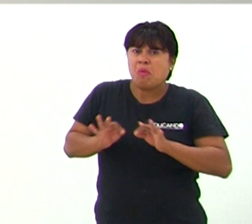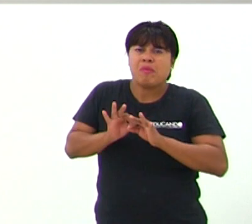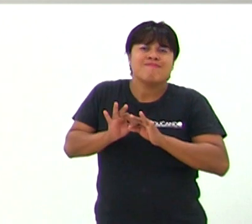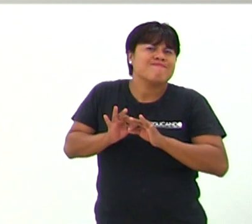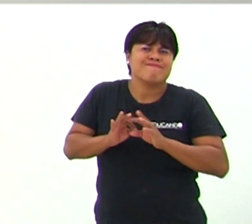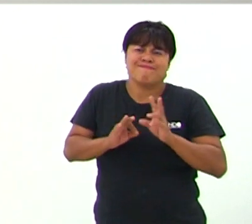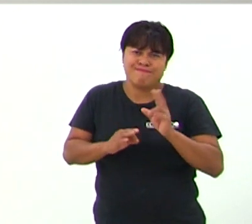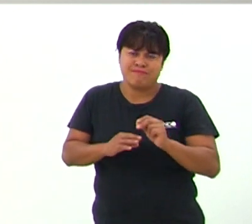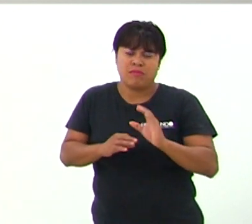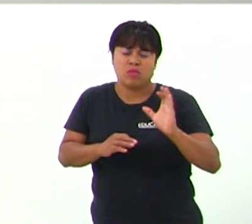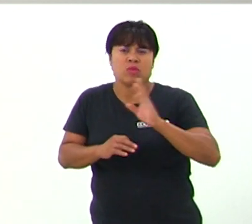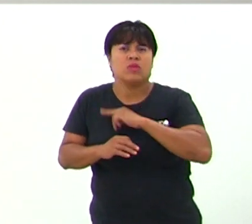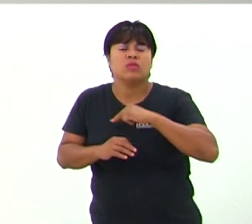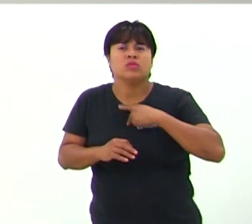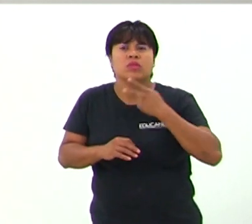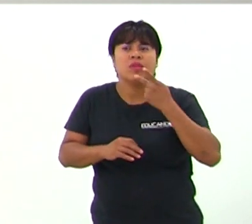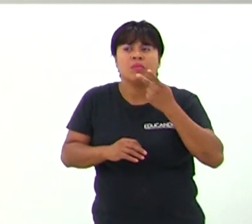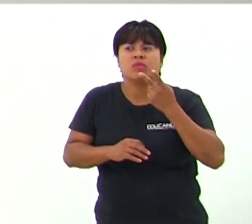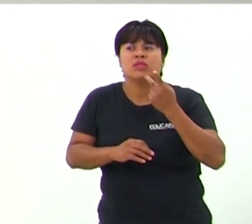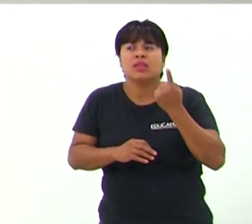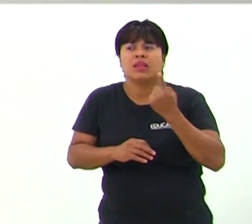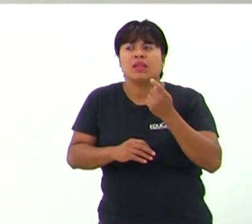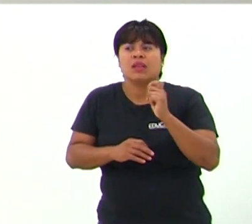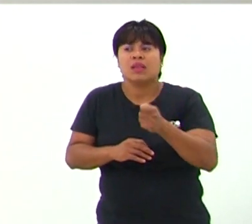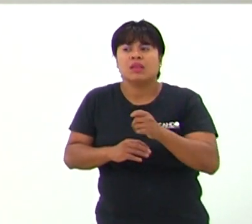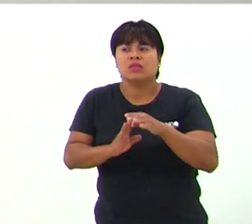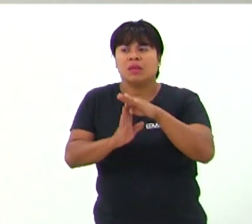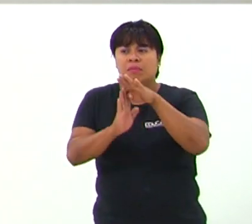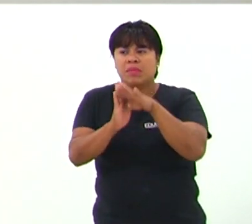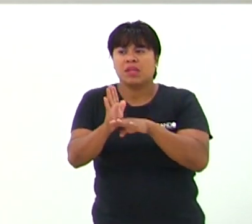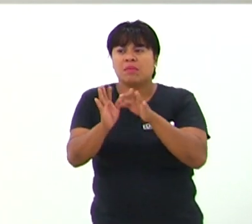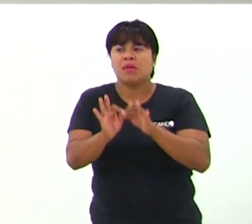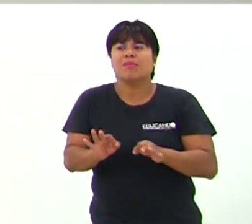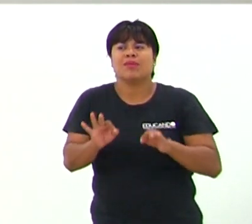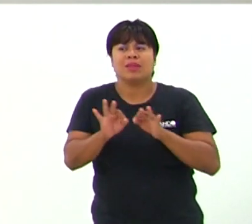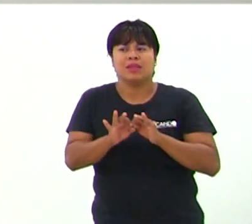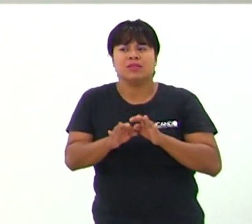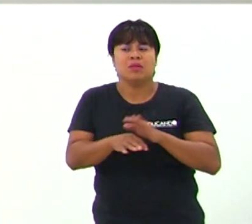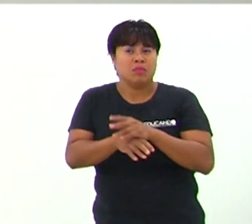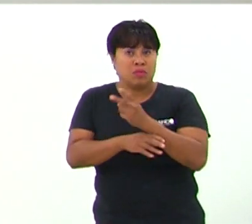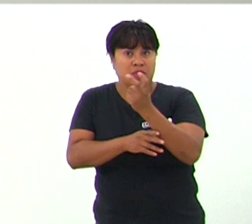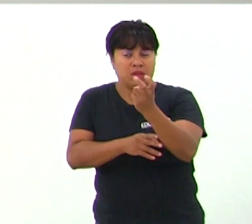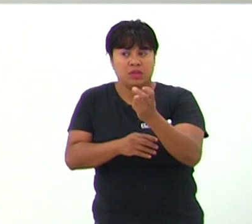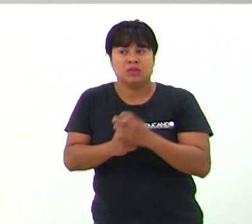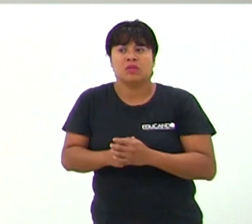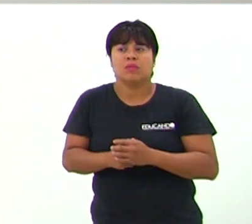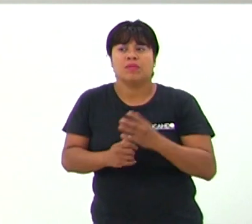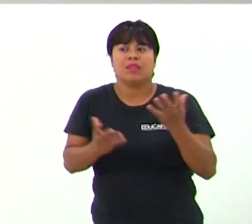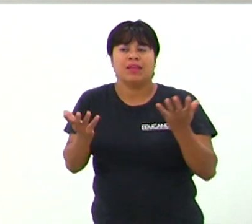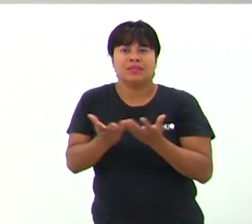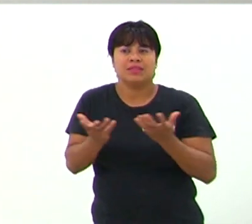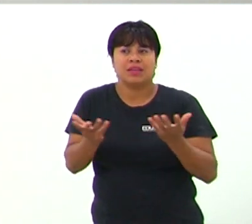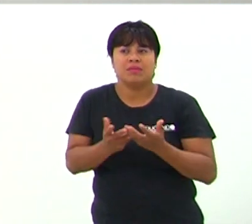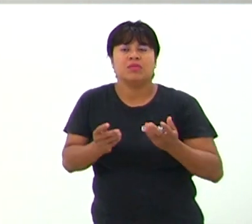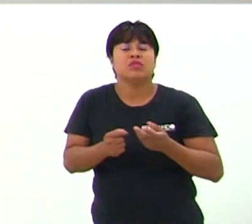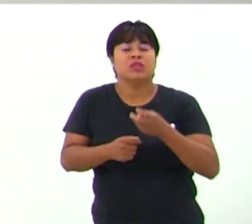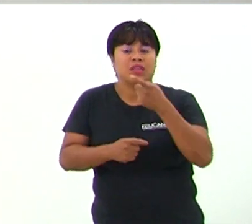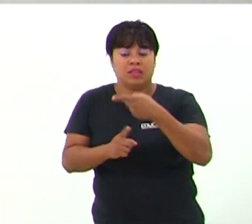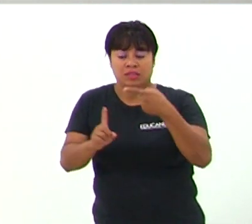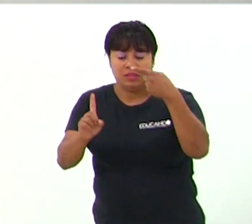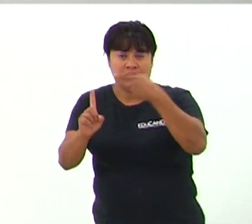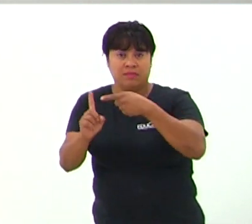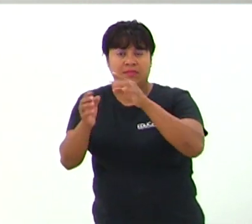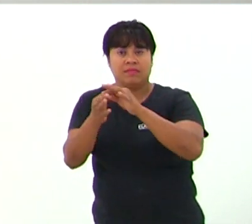¿Bien? Cuando hablamos de lo que es una mínima relevancia. Por lo tanto, hacemos